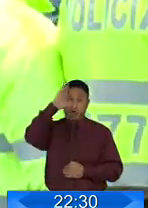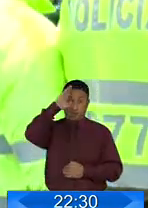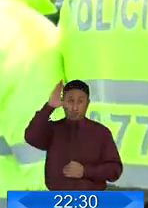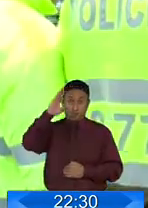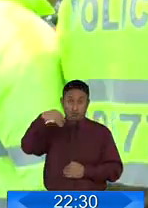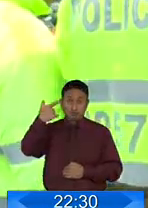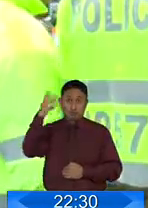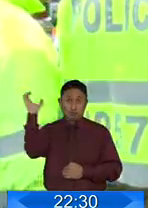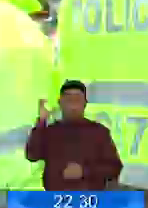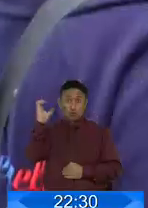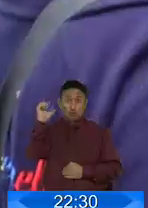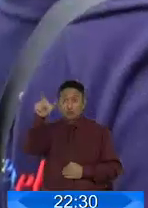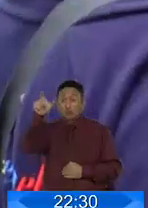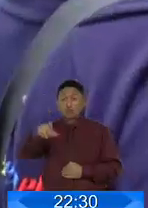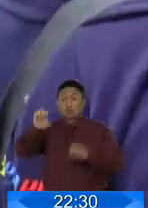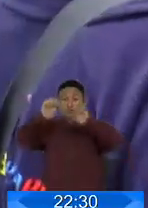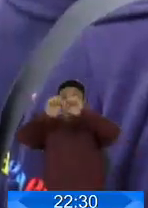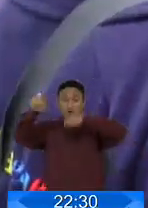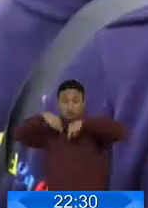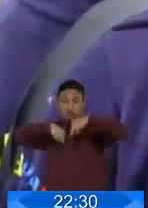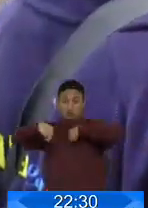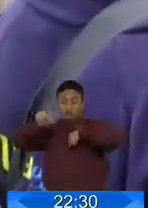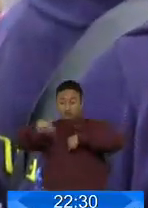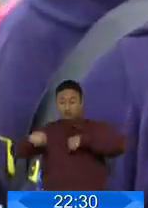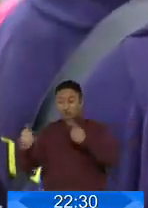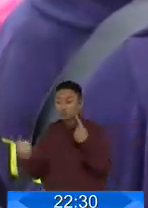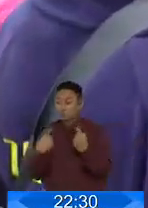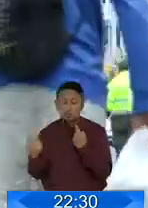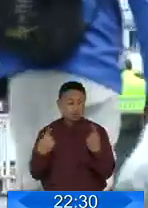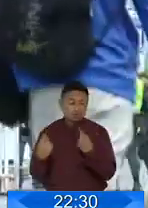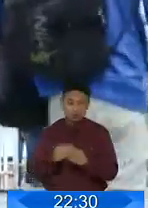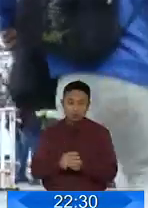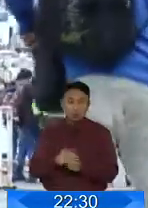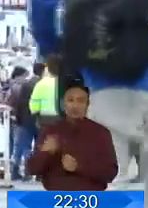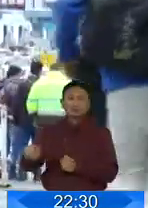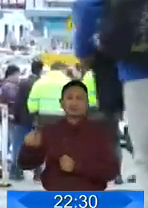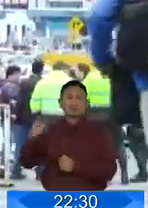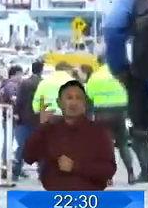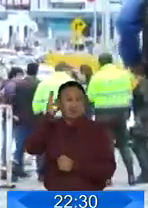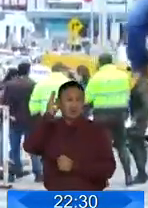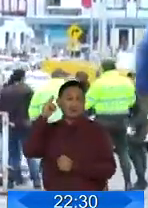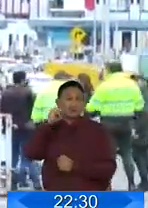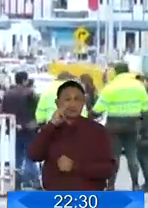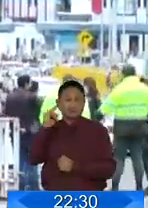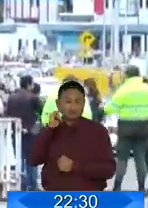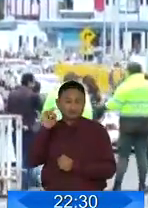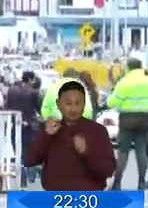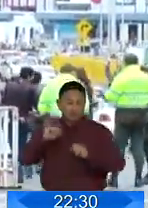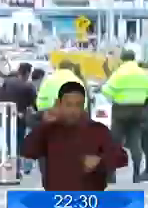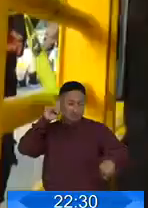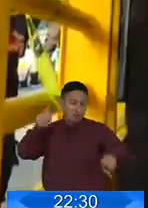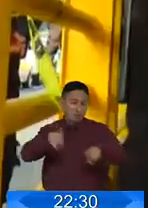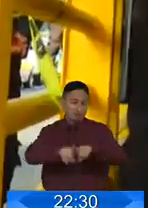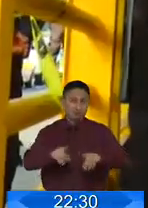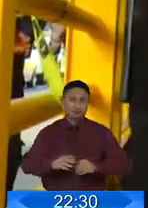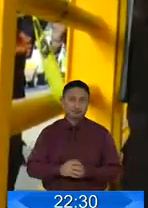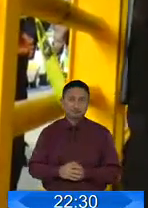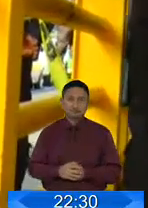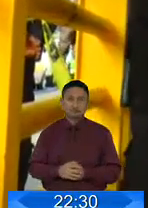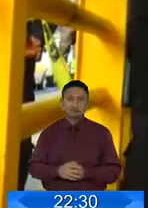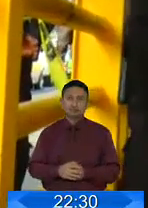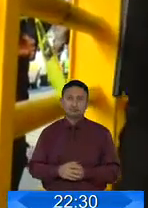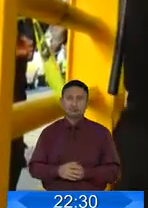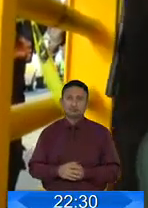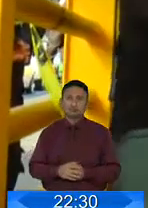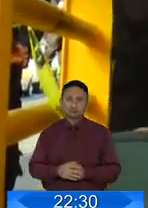luego de varios diálogos con los empresarios del transporte y los manifestantes, que en su mayoría eran mujeres, niños, llegaron a un acuerdo. Con